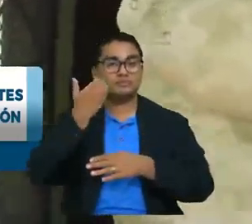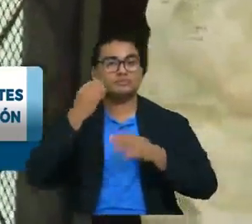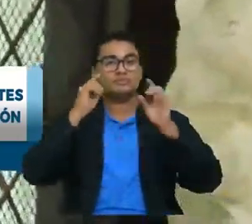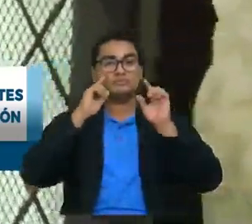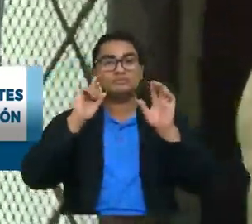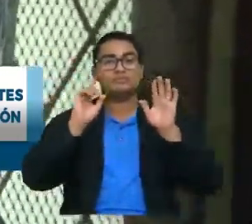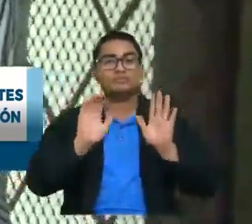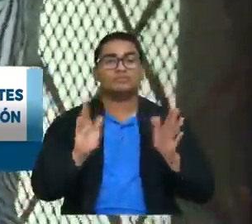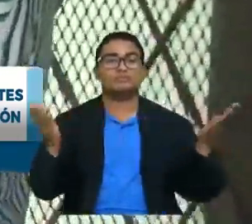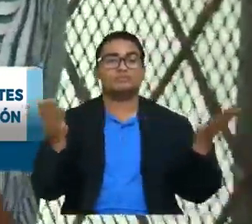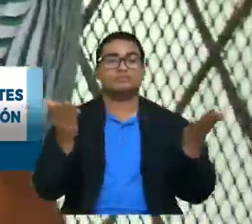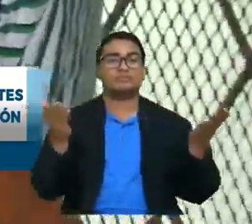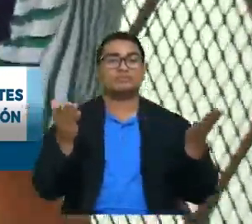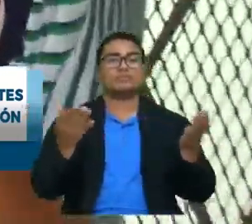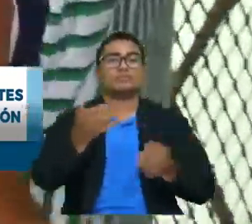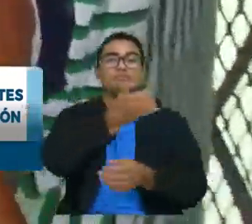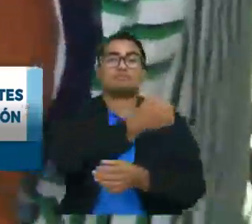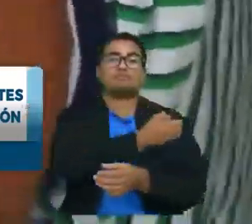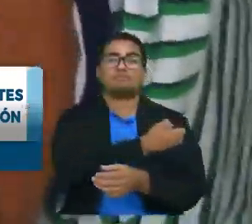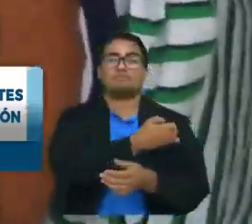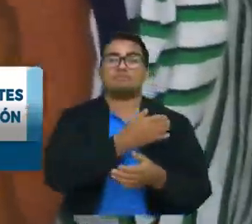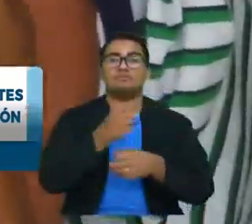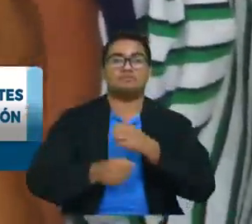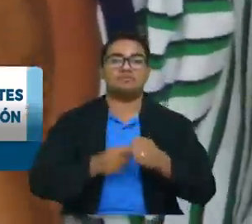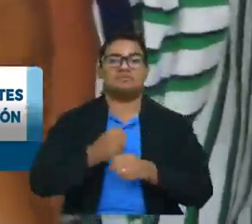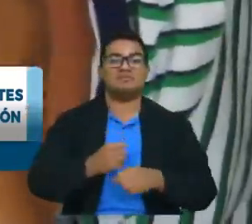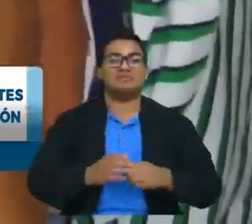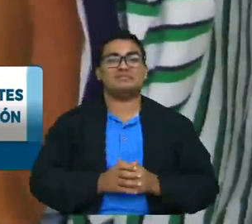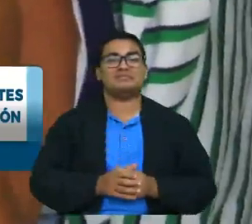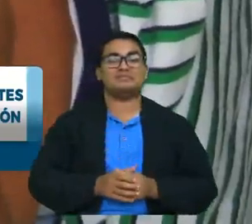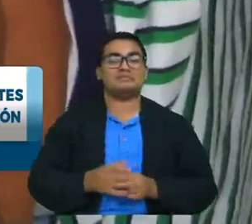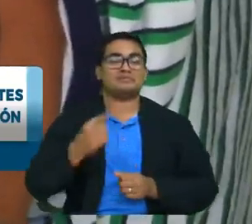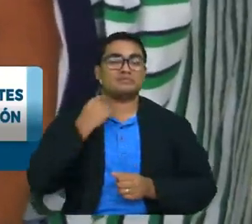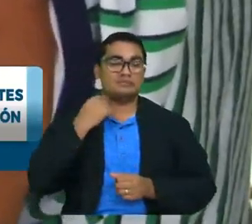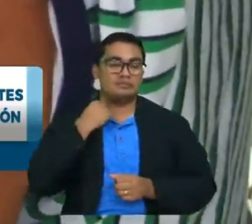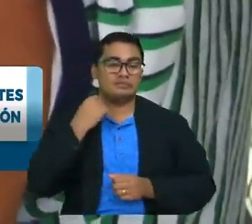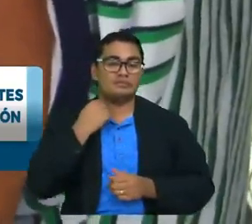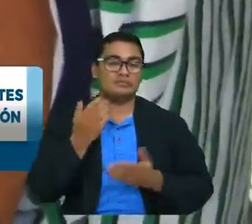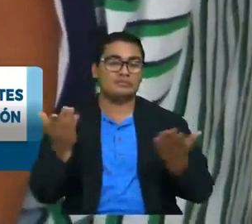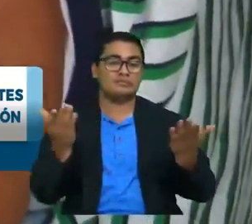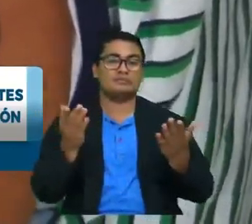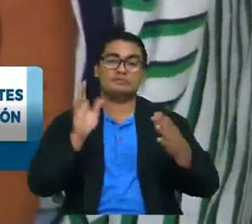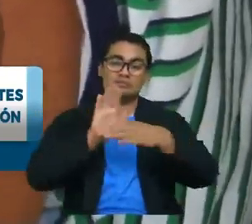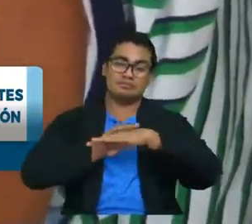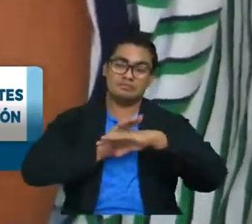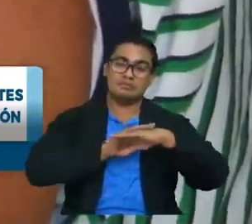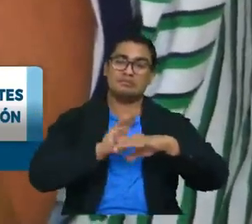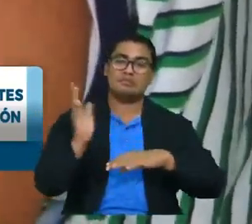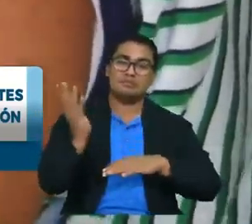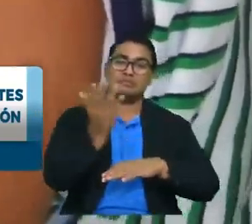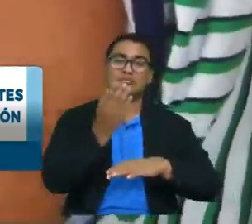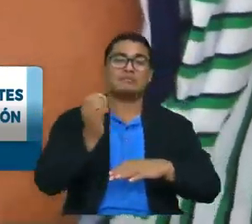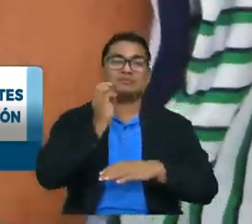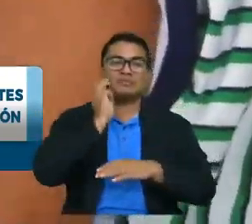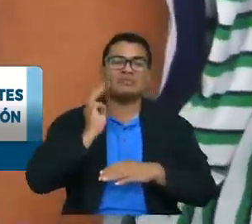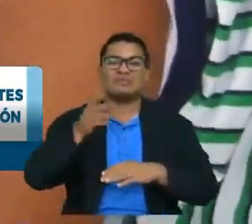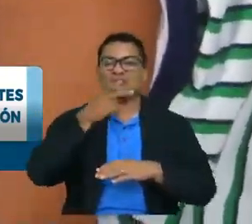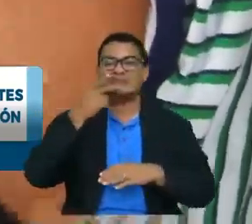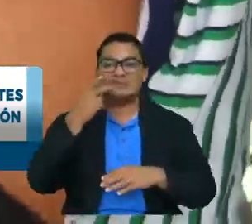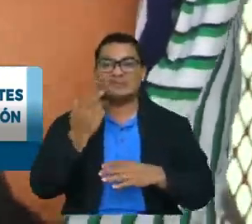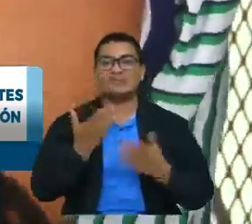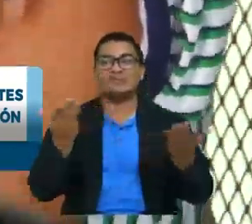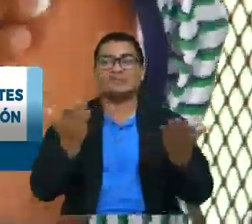de acuerdo a la vacuna, pues de acuerdo a las edades. Entonces yo siempre, nosotros invitamos a todas las madres, a todos los,